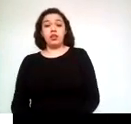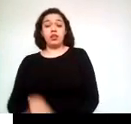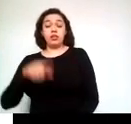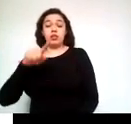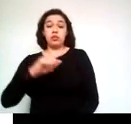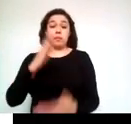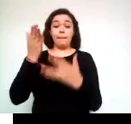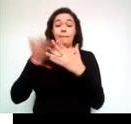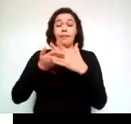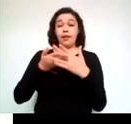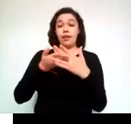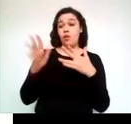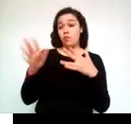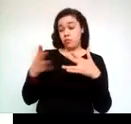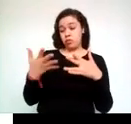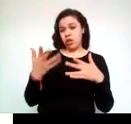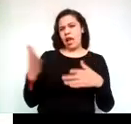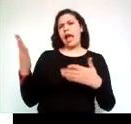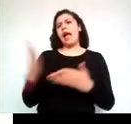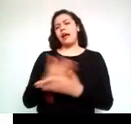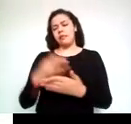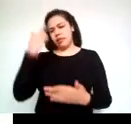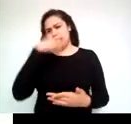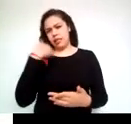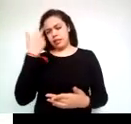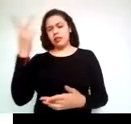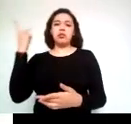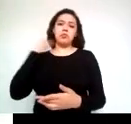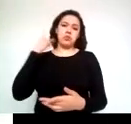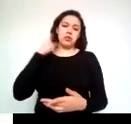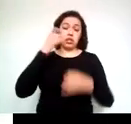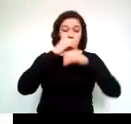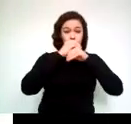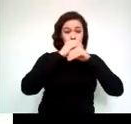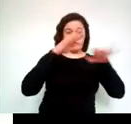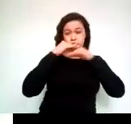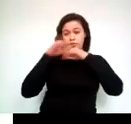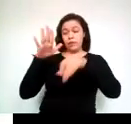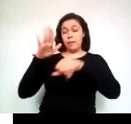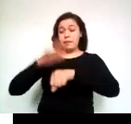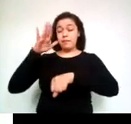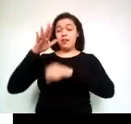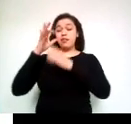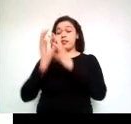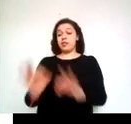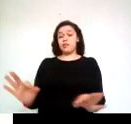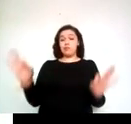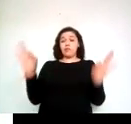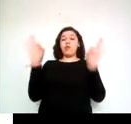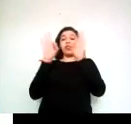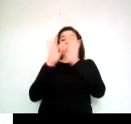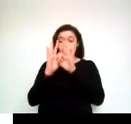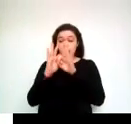medio, además de revisar la política y de realizar esta mayor difusión, es importante que